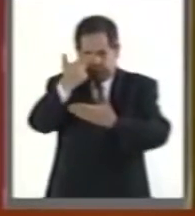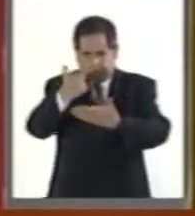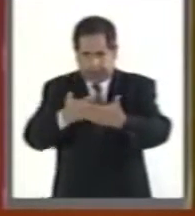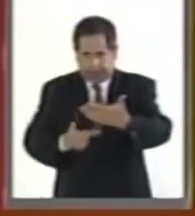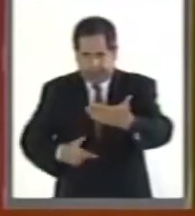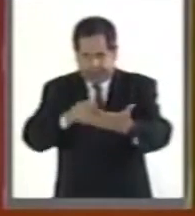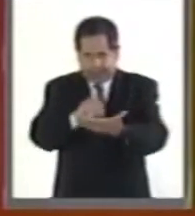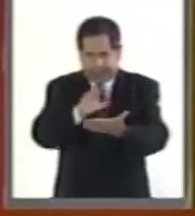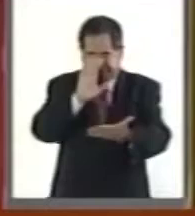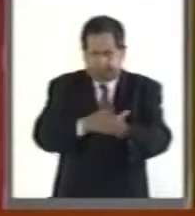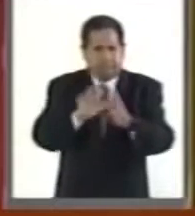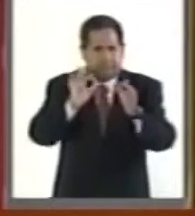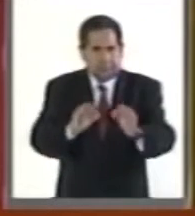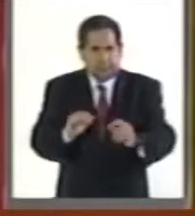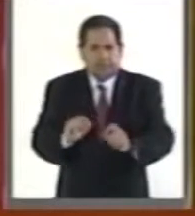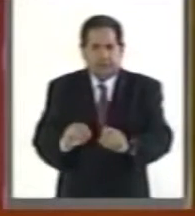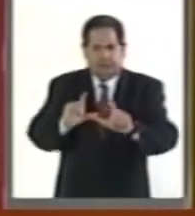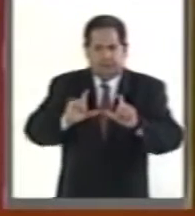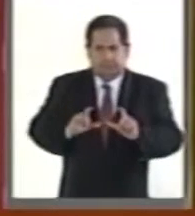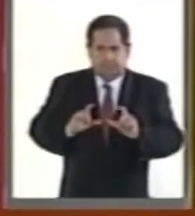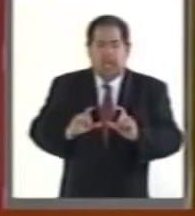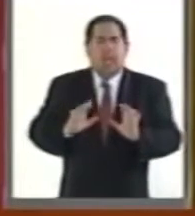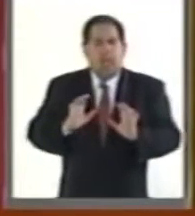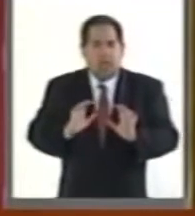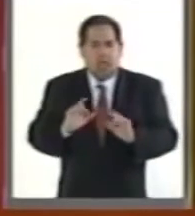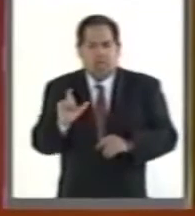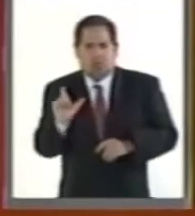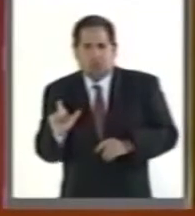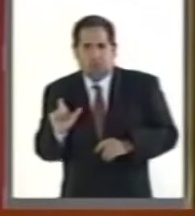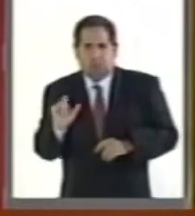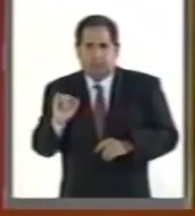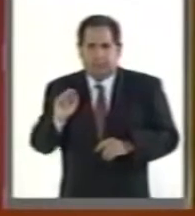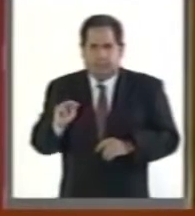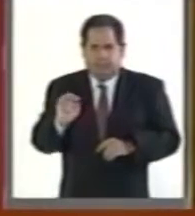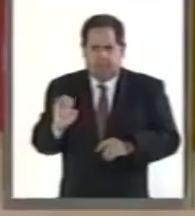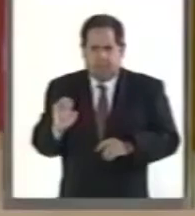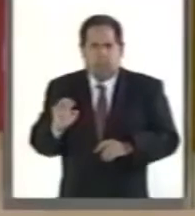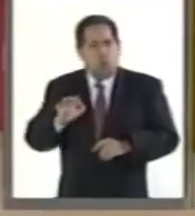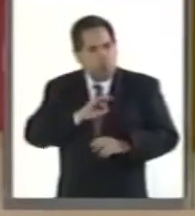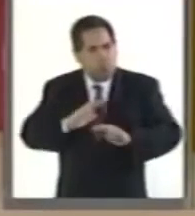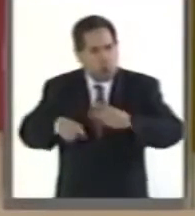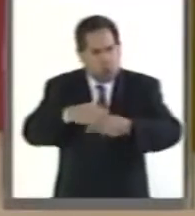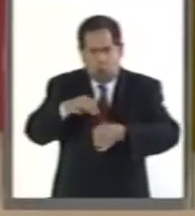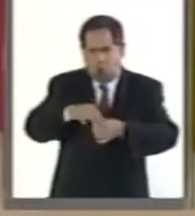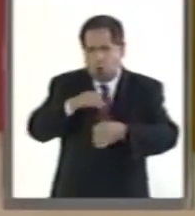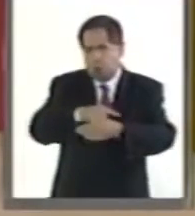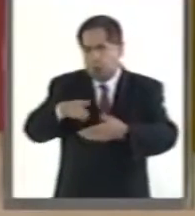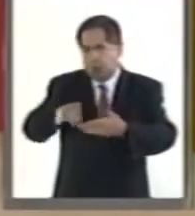nominal y obtengan la respectiva credencial para votar.